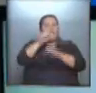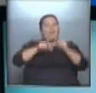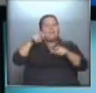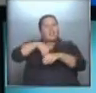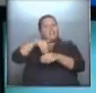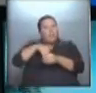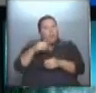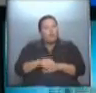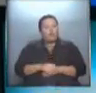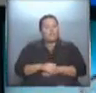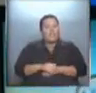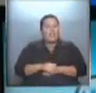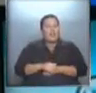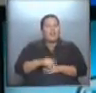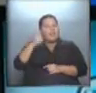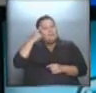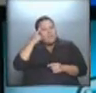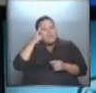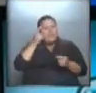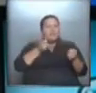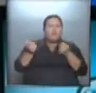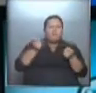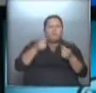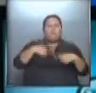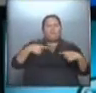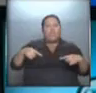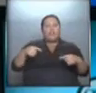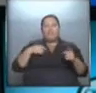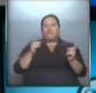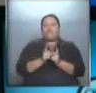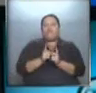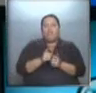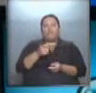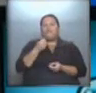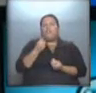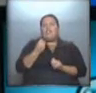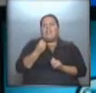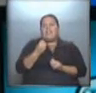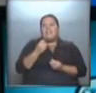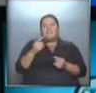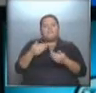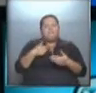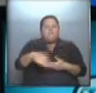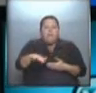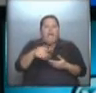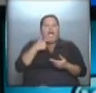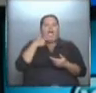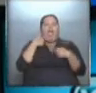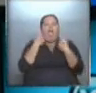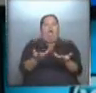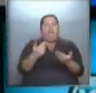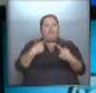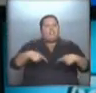electores, en general, compaginan, conjugan elementos de corto plazo. ¿Cuál es la coyuntura más inmediata? La